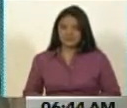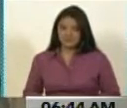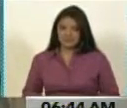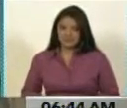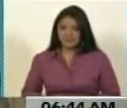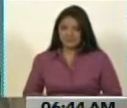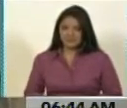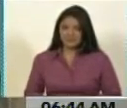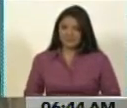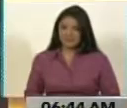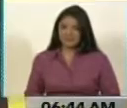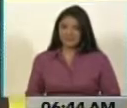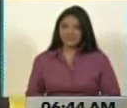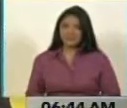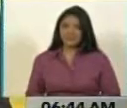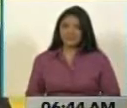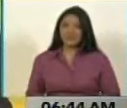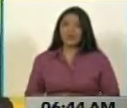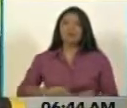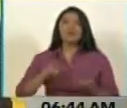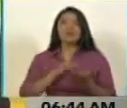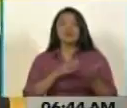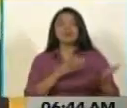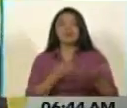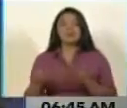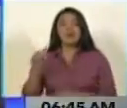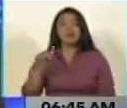Ministro, bienvenido nuevamente a la pauta de hoy, a